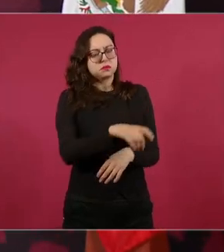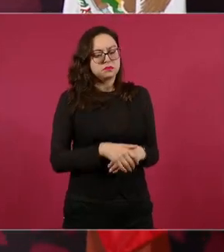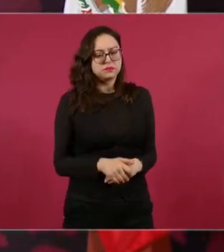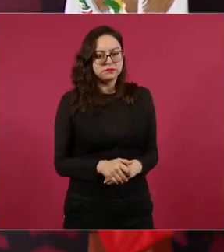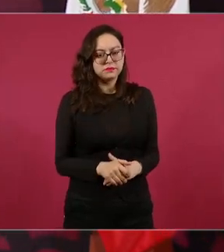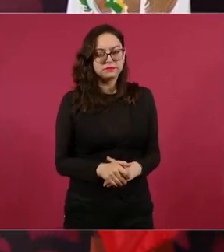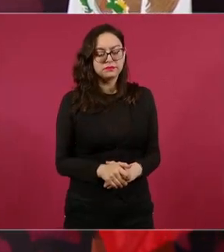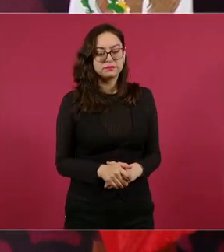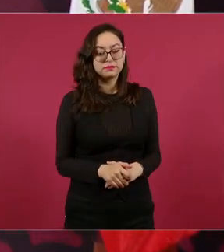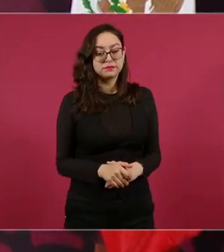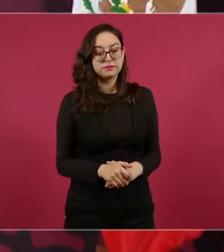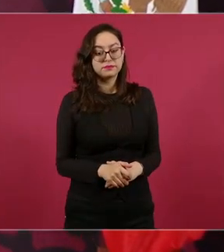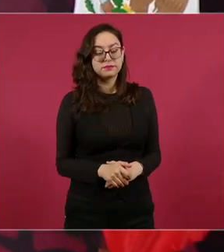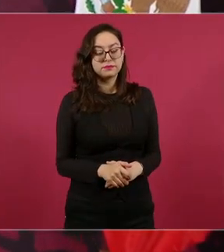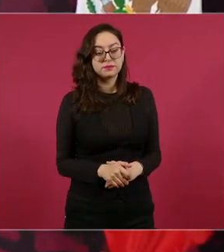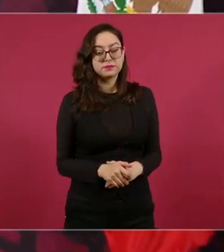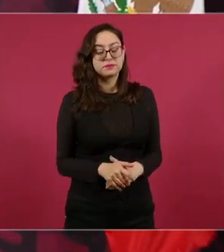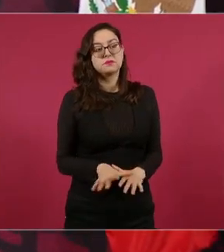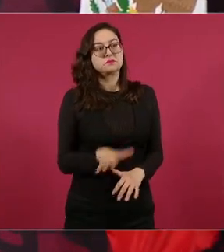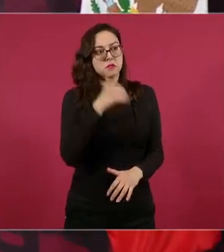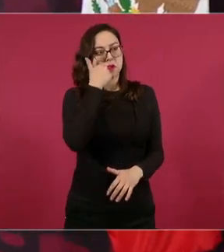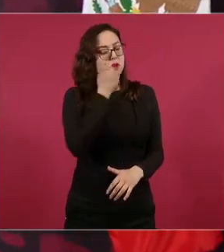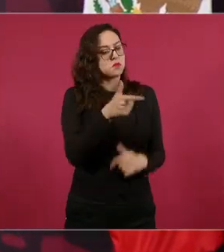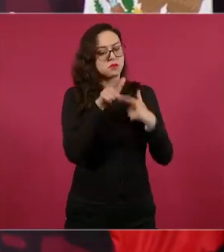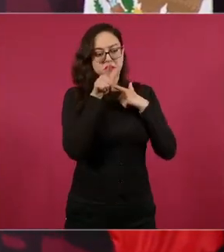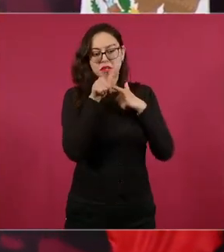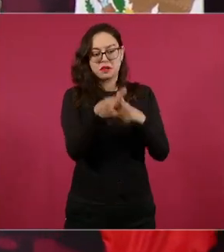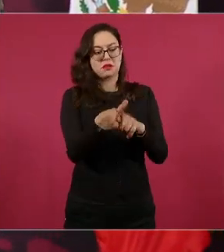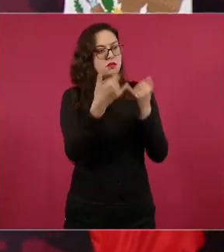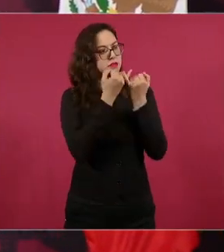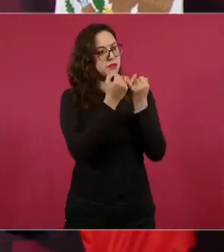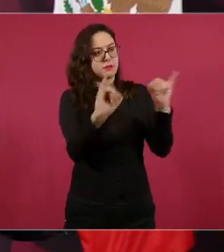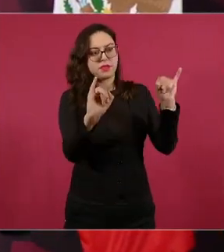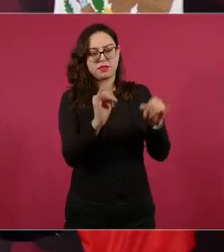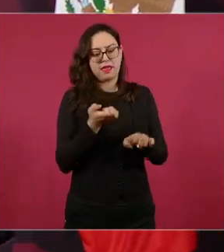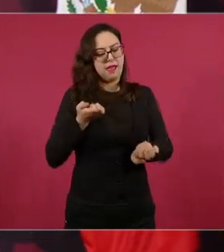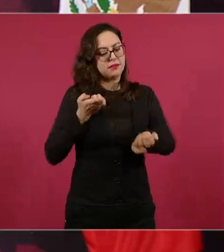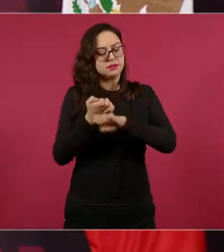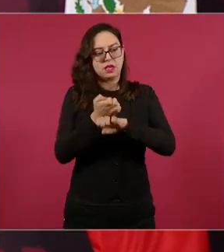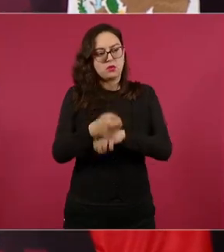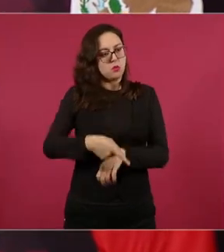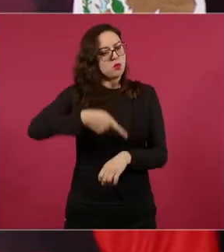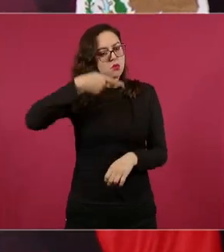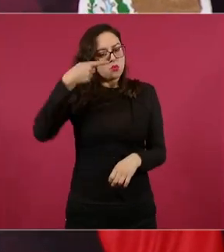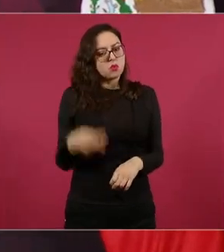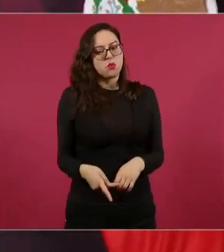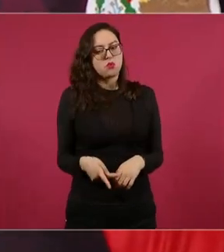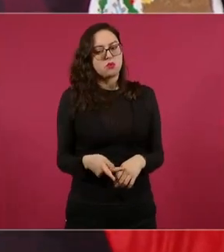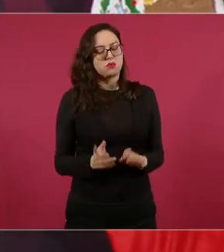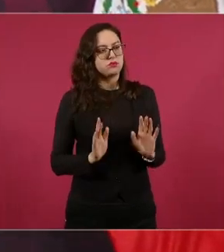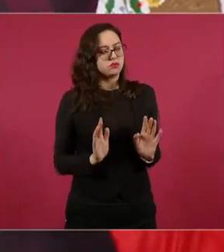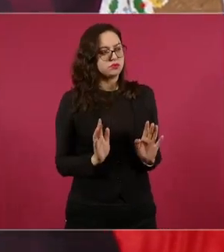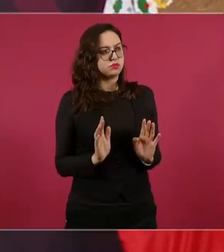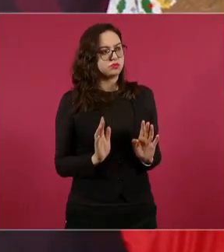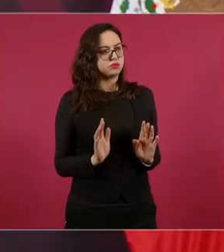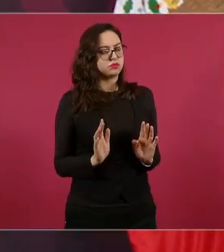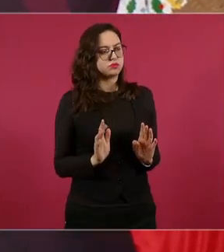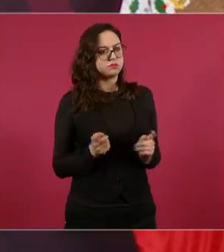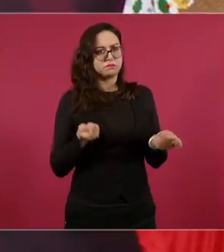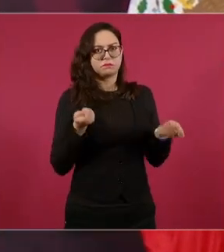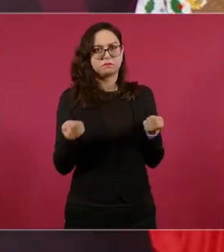que quieren mantener ellos la